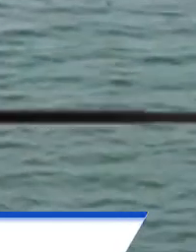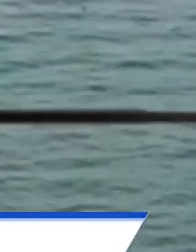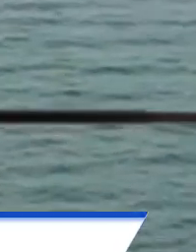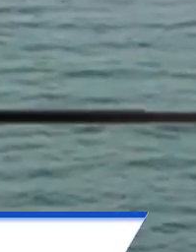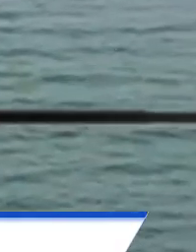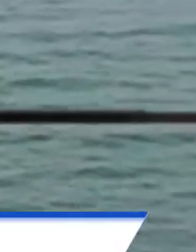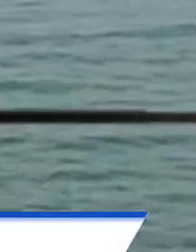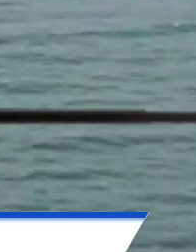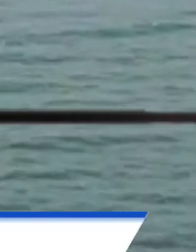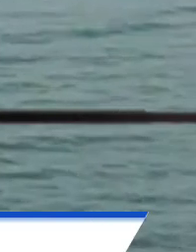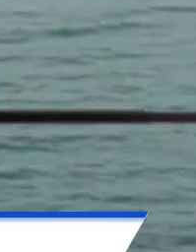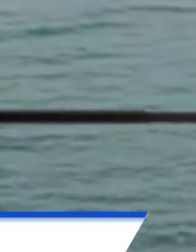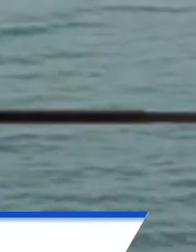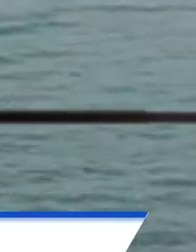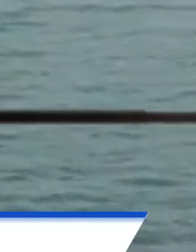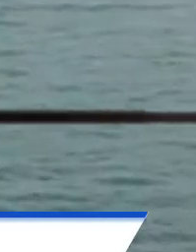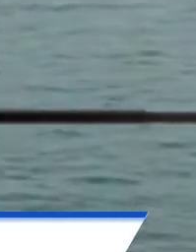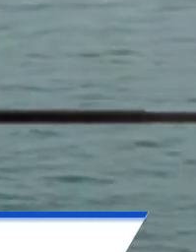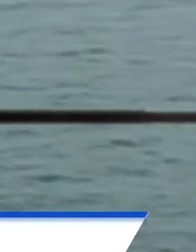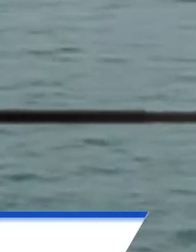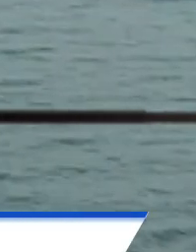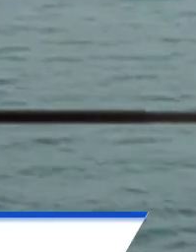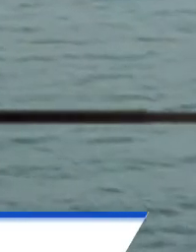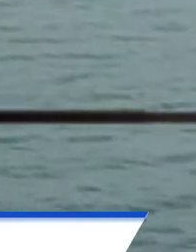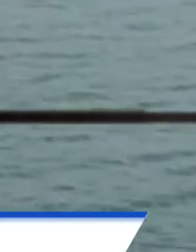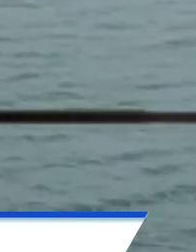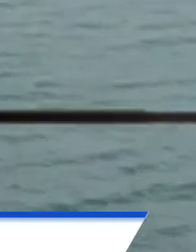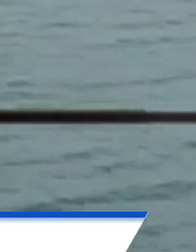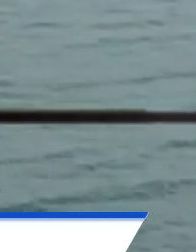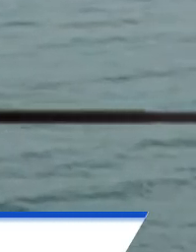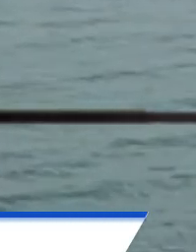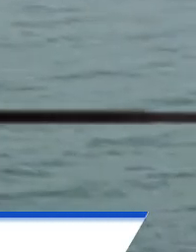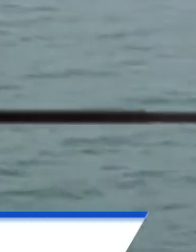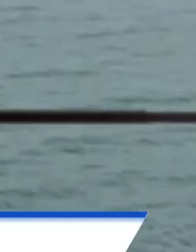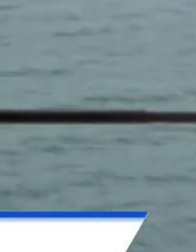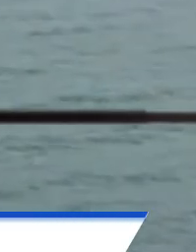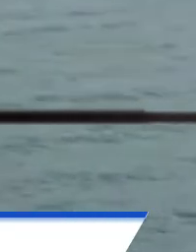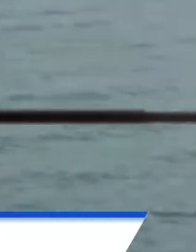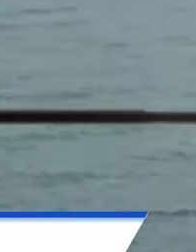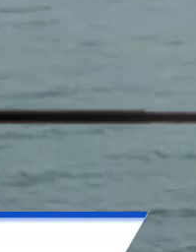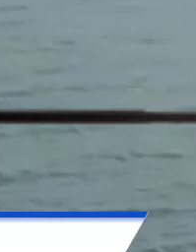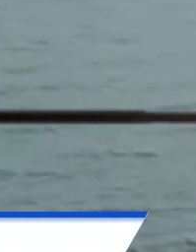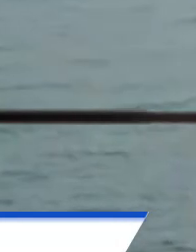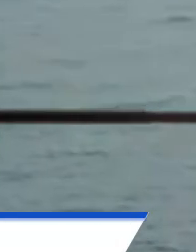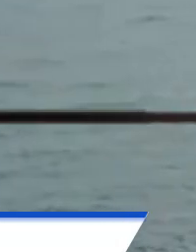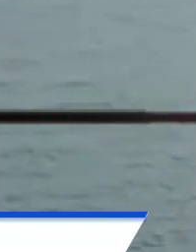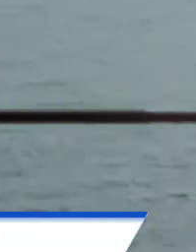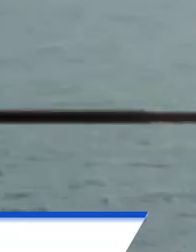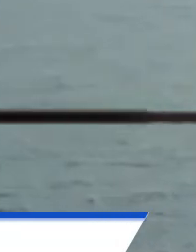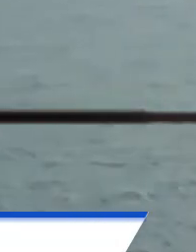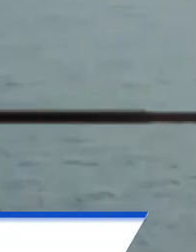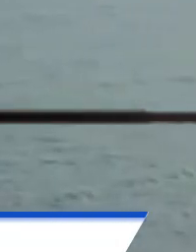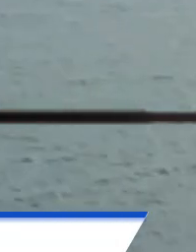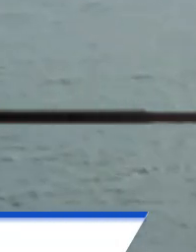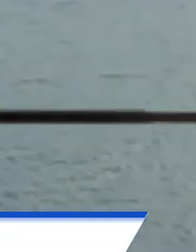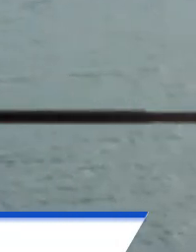el registro civil estaba cerrado. Bueno, les confirmaron la hora, el día, el turno y finalmente cuando llegaron, el